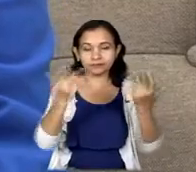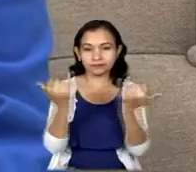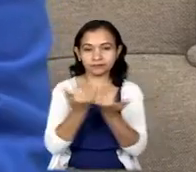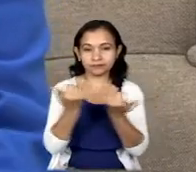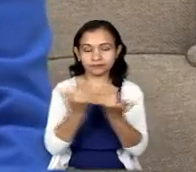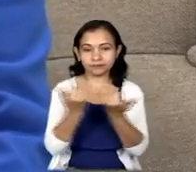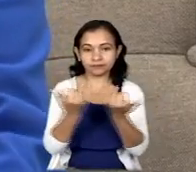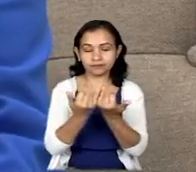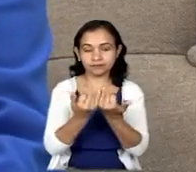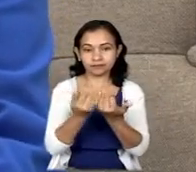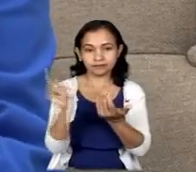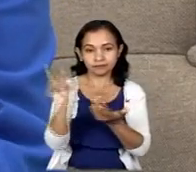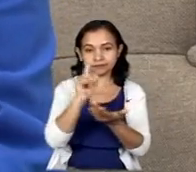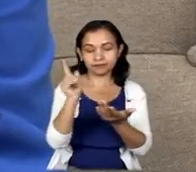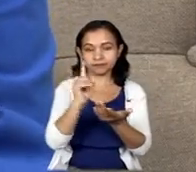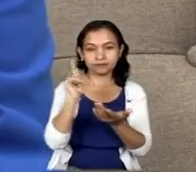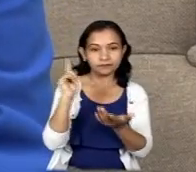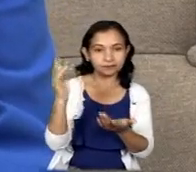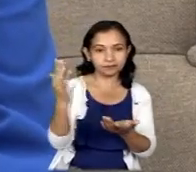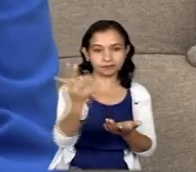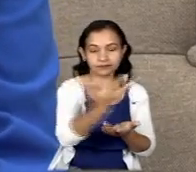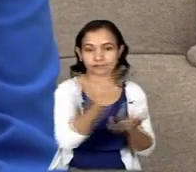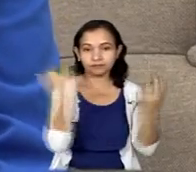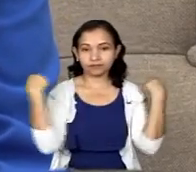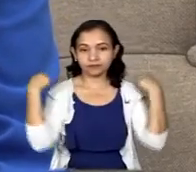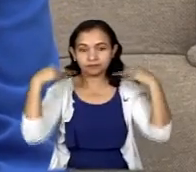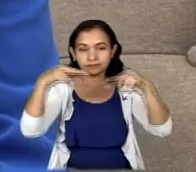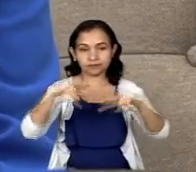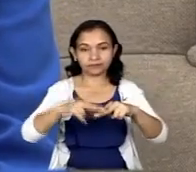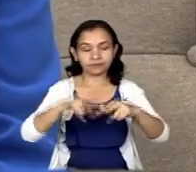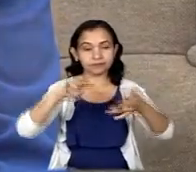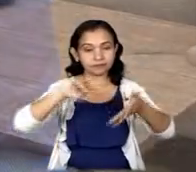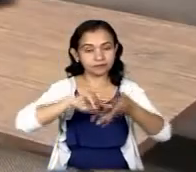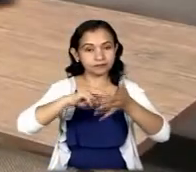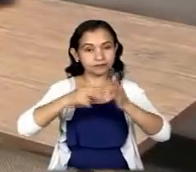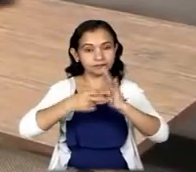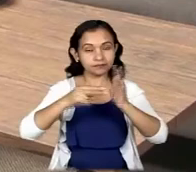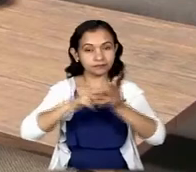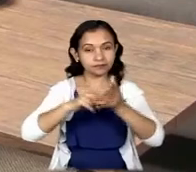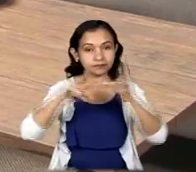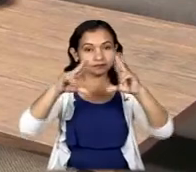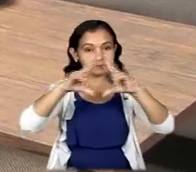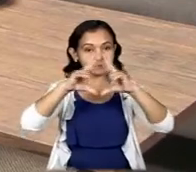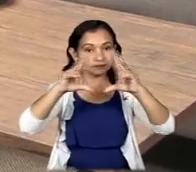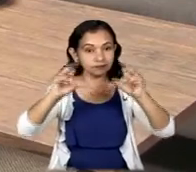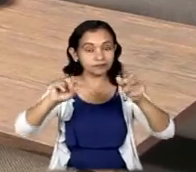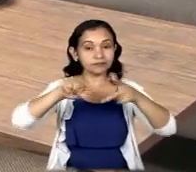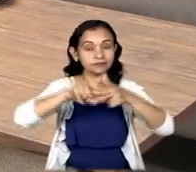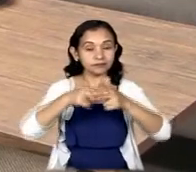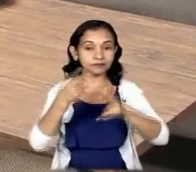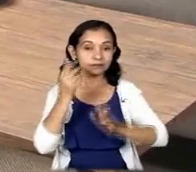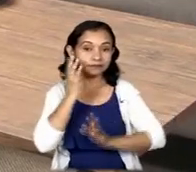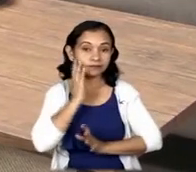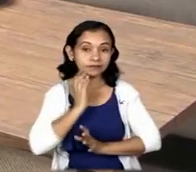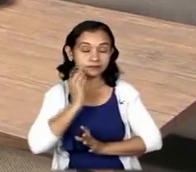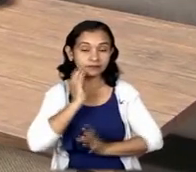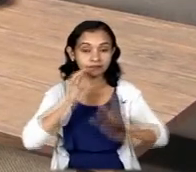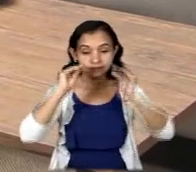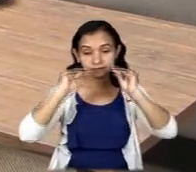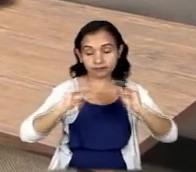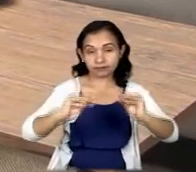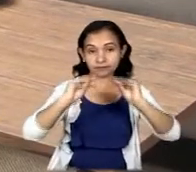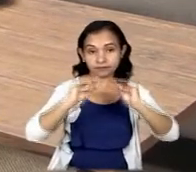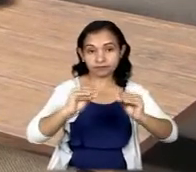las manos, que no haya pasado por las manos de un docente. Y en ese sentido, nuestro país empieza a experimentar un proceso de educación inclusiva,